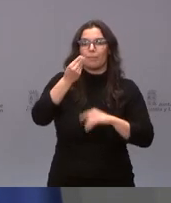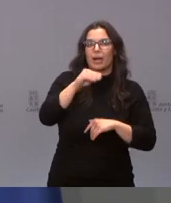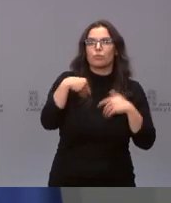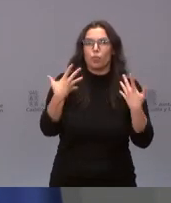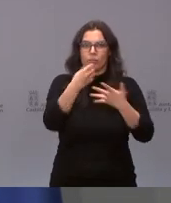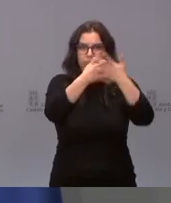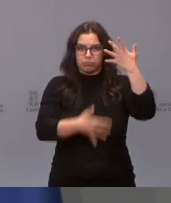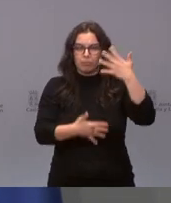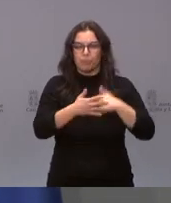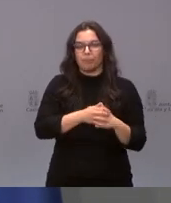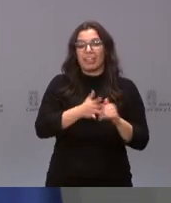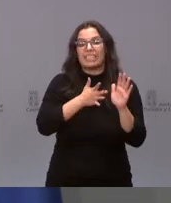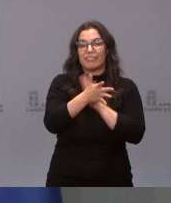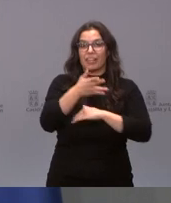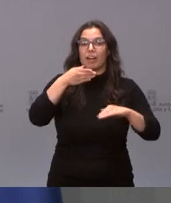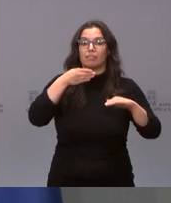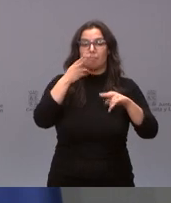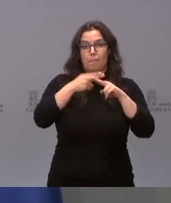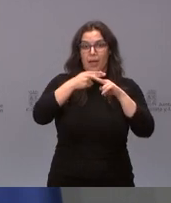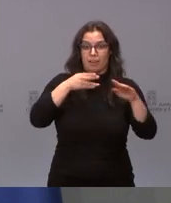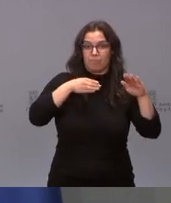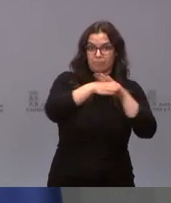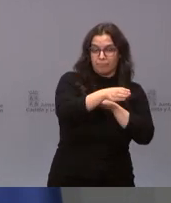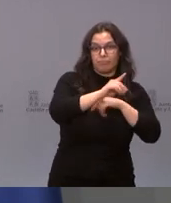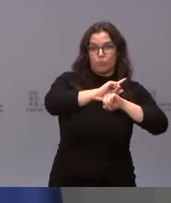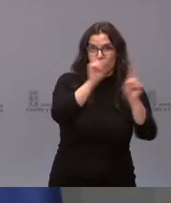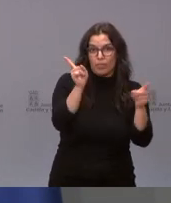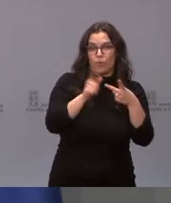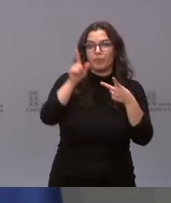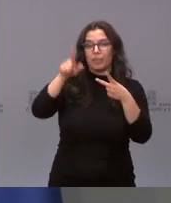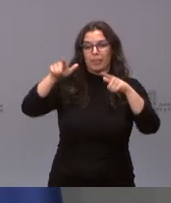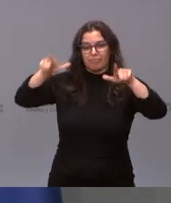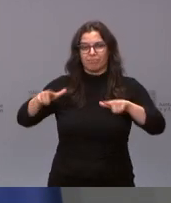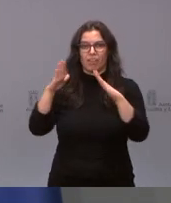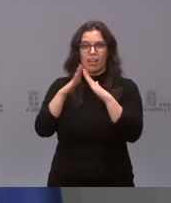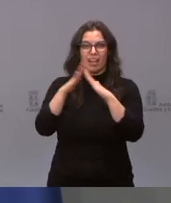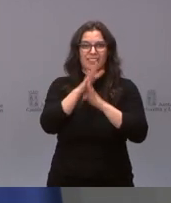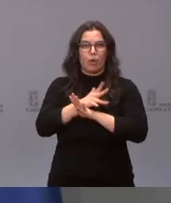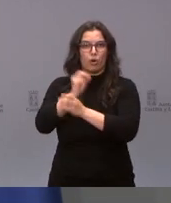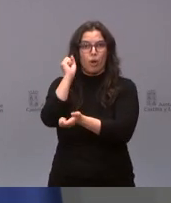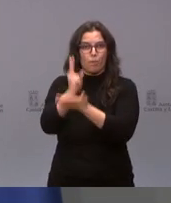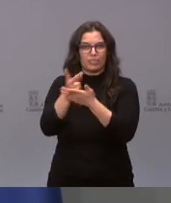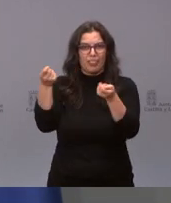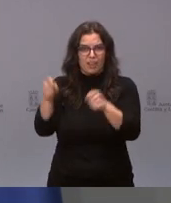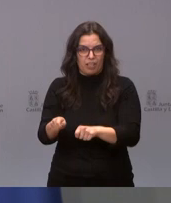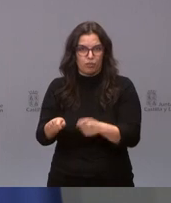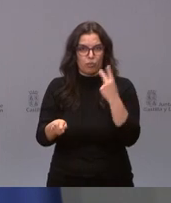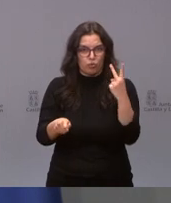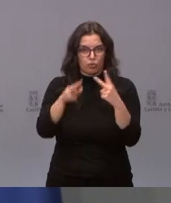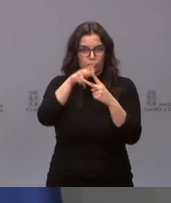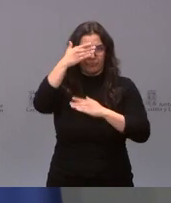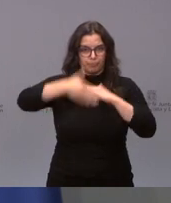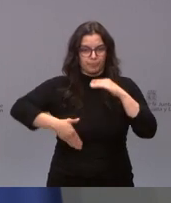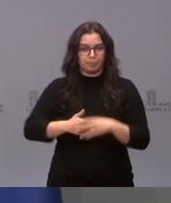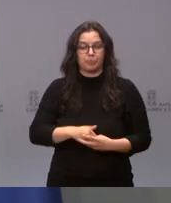conllevan el cierre del interior de la hostelería y restauración así como cierre de casas de juego y apuestas a partir de